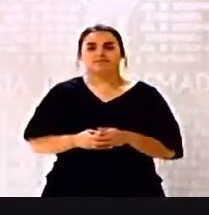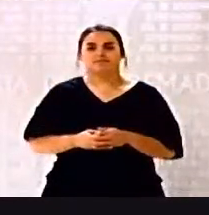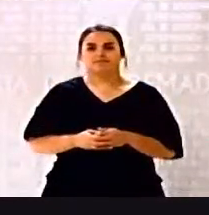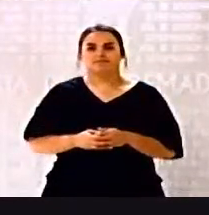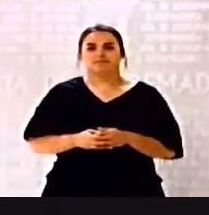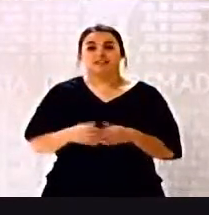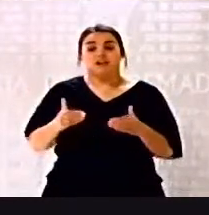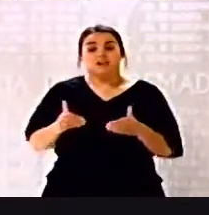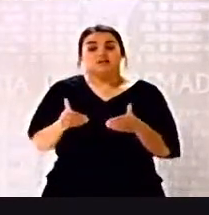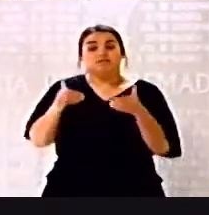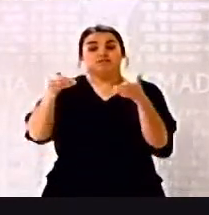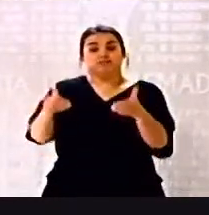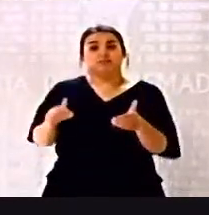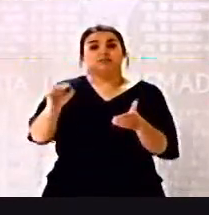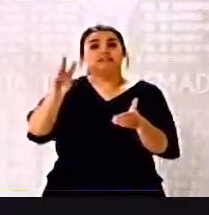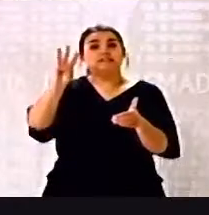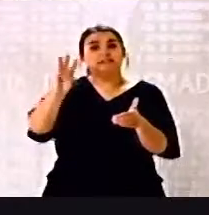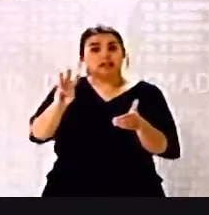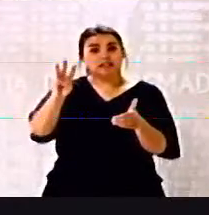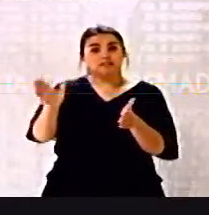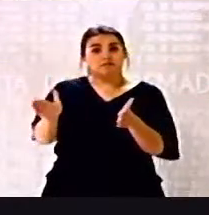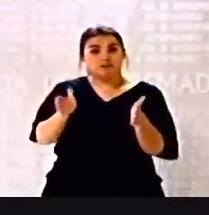pasar a la fase 3